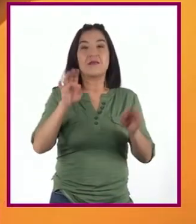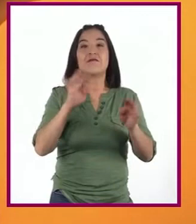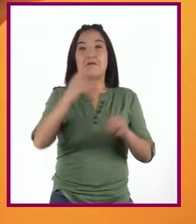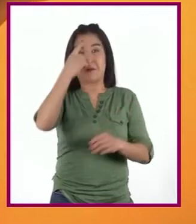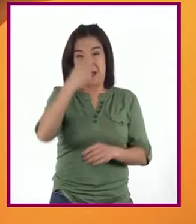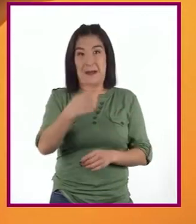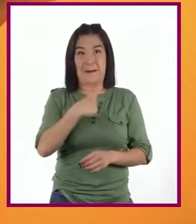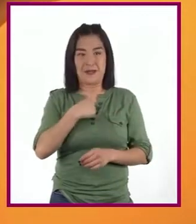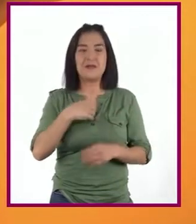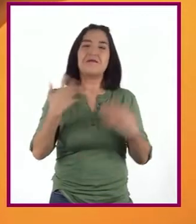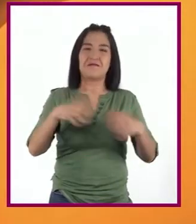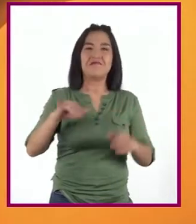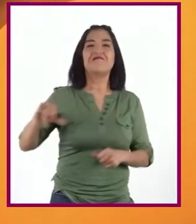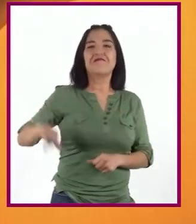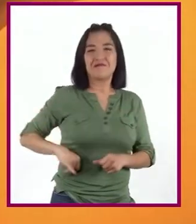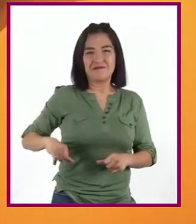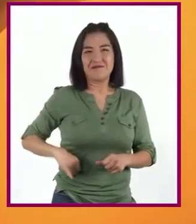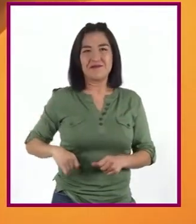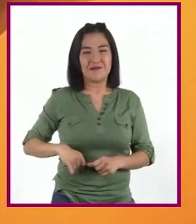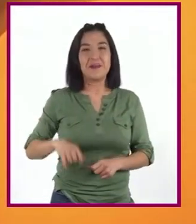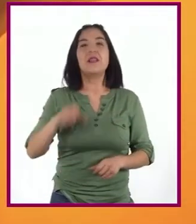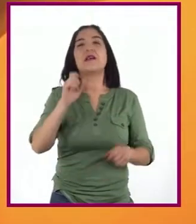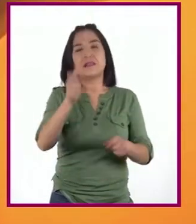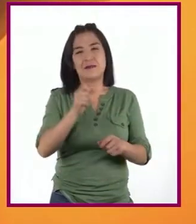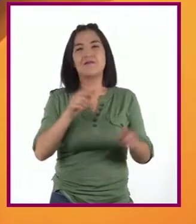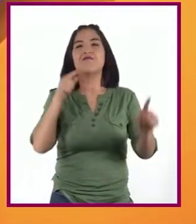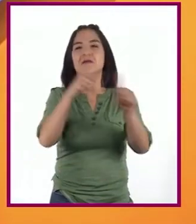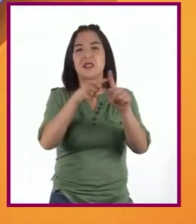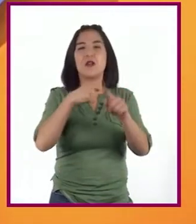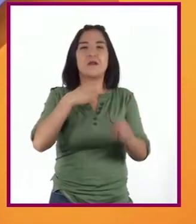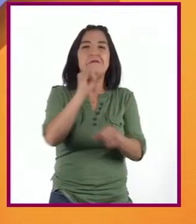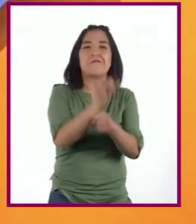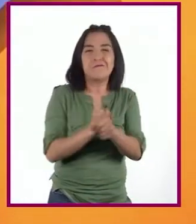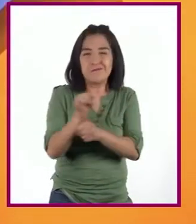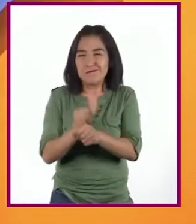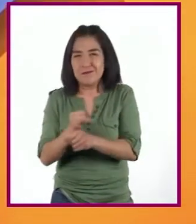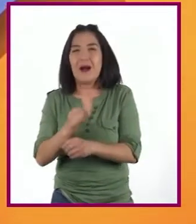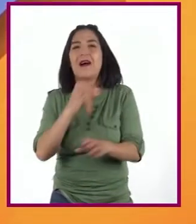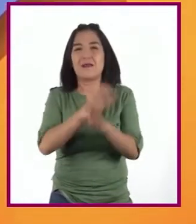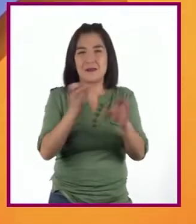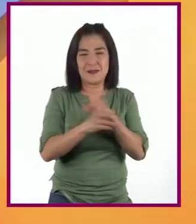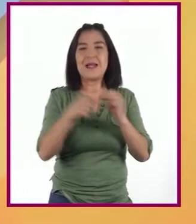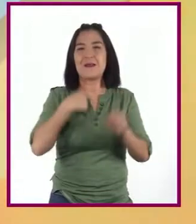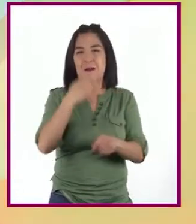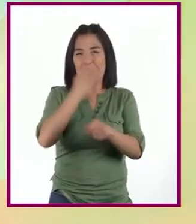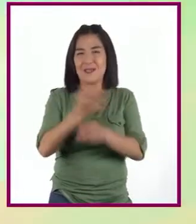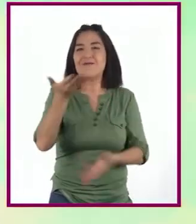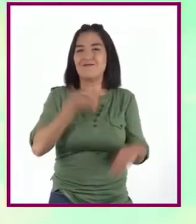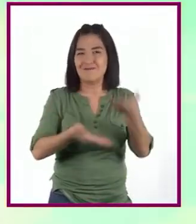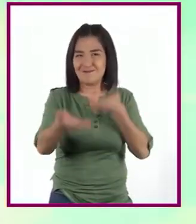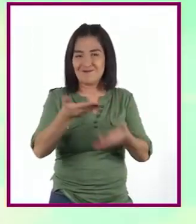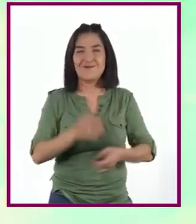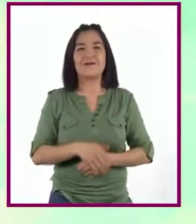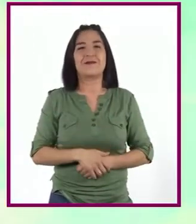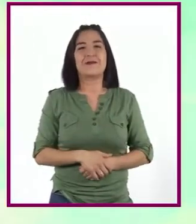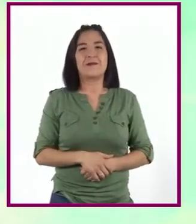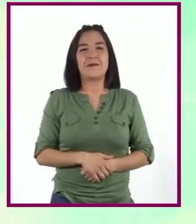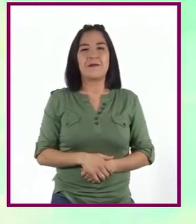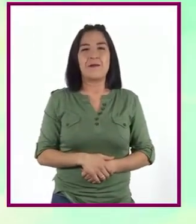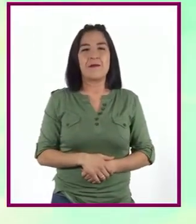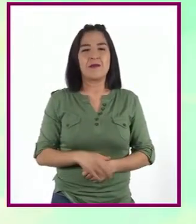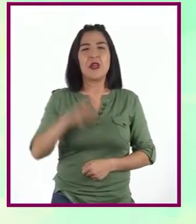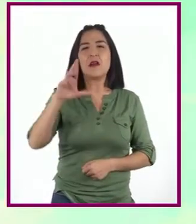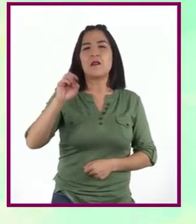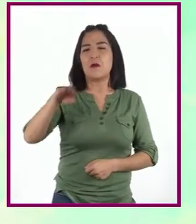mí me ha interesado y sobre la cual he investigado algunas cosas que les voy a compartir.